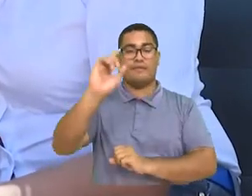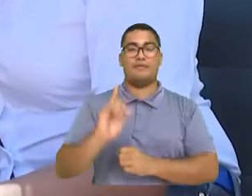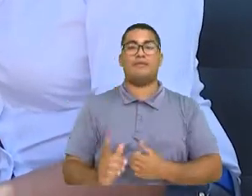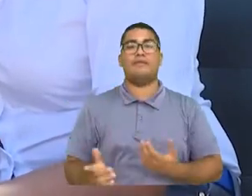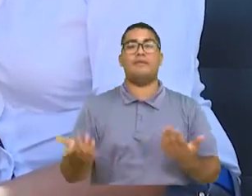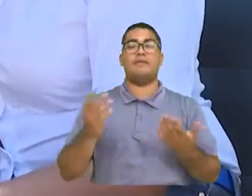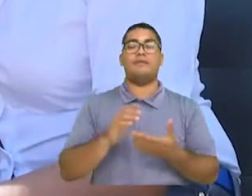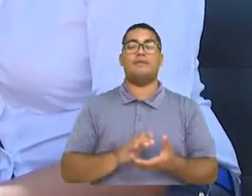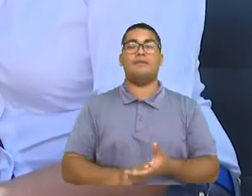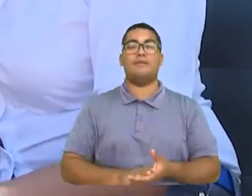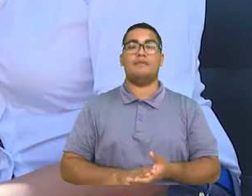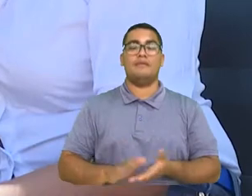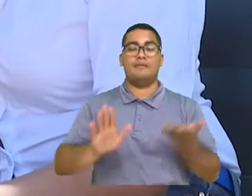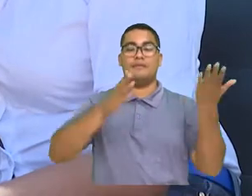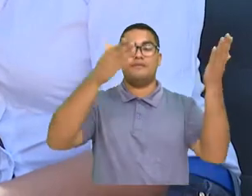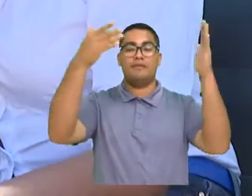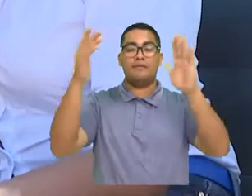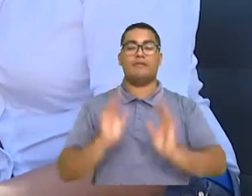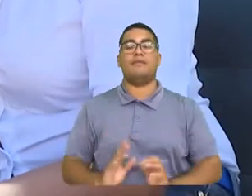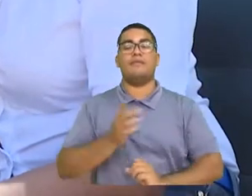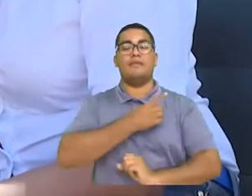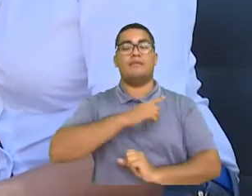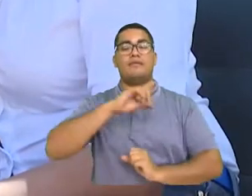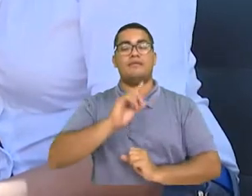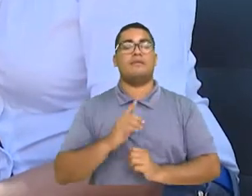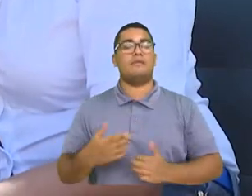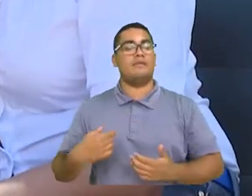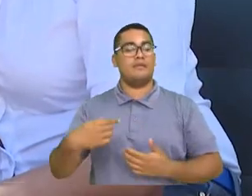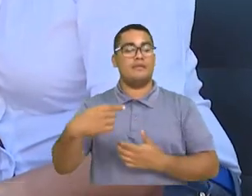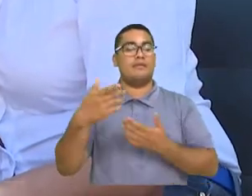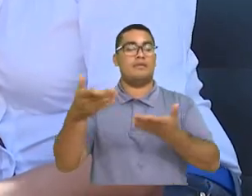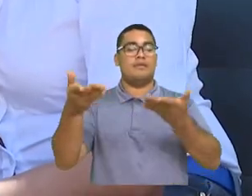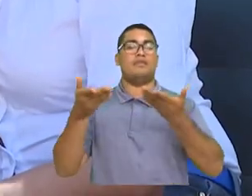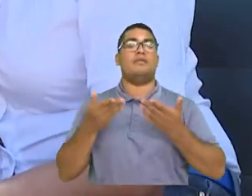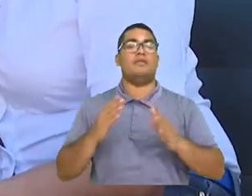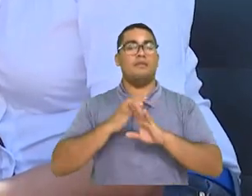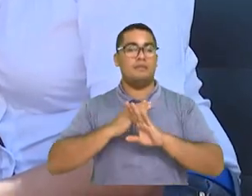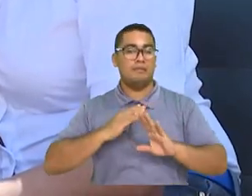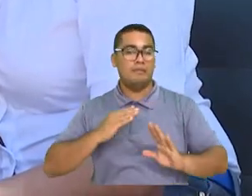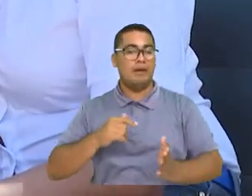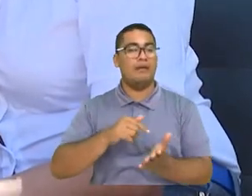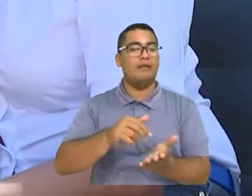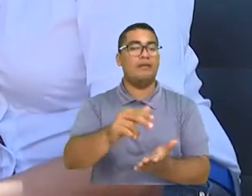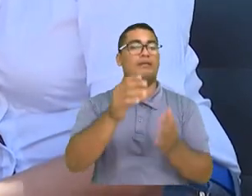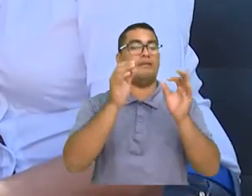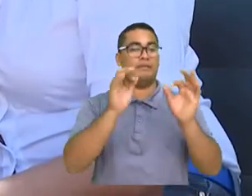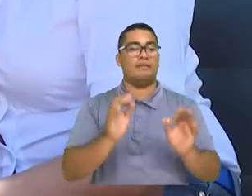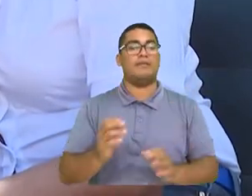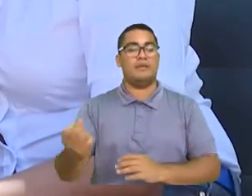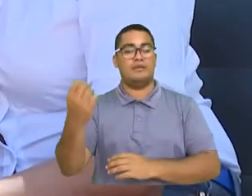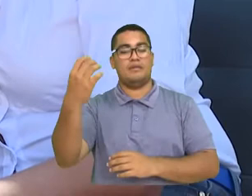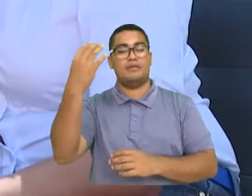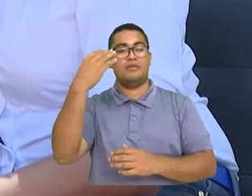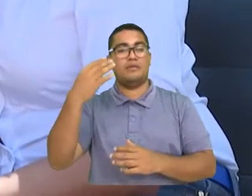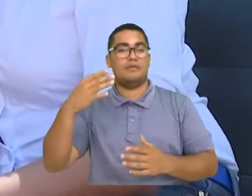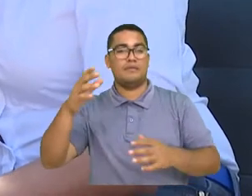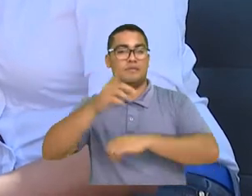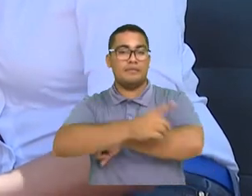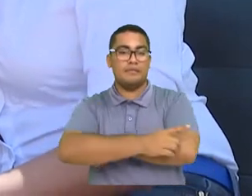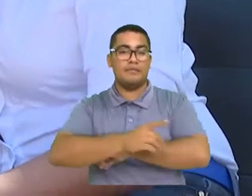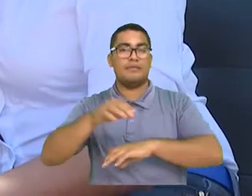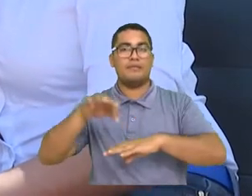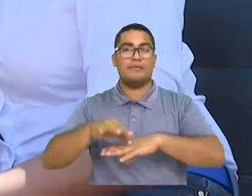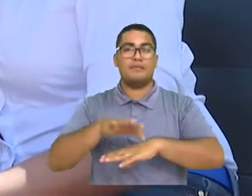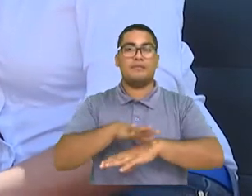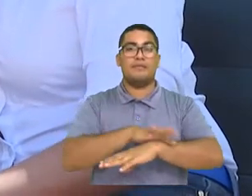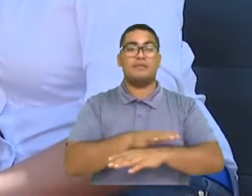Creador. A nuestro Creador que día a día nos lleva por el camino de paz, a nuestro Creador que día a día ilumina al comandante Daniel y a la compañera Rosario